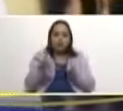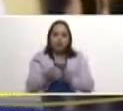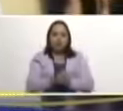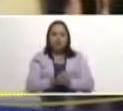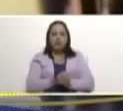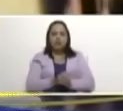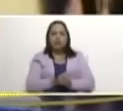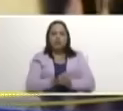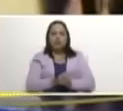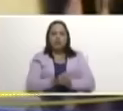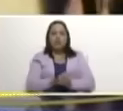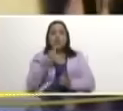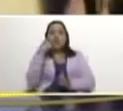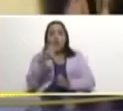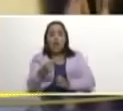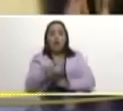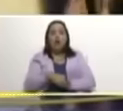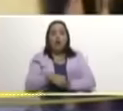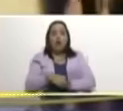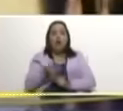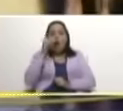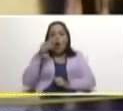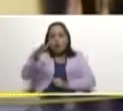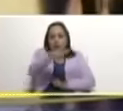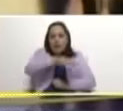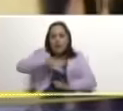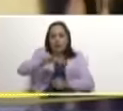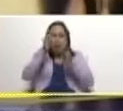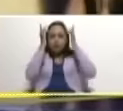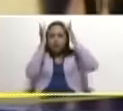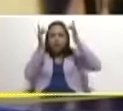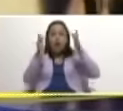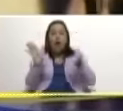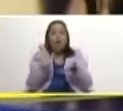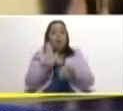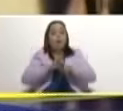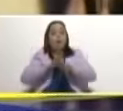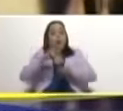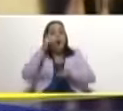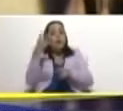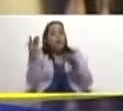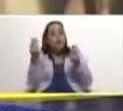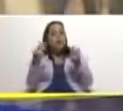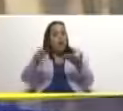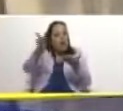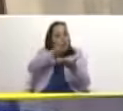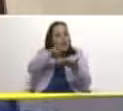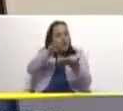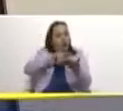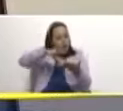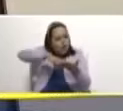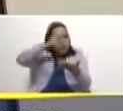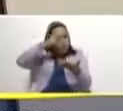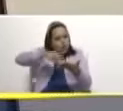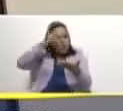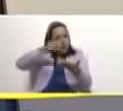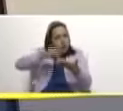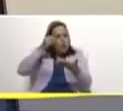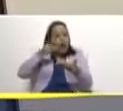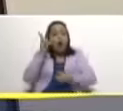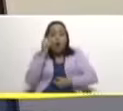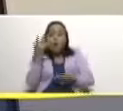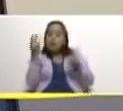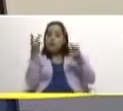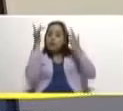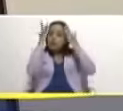Por eso lo llamaron el llanero intelectual, porque era un hombre muy leído. Como se dice, este hombre es muy leído, muy